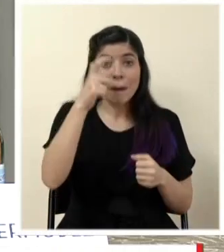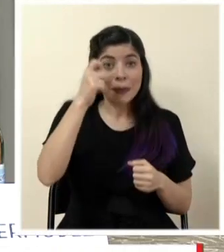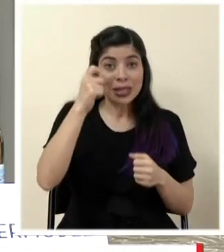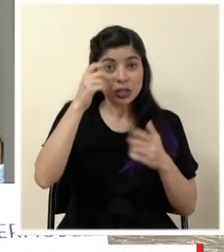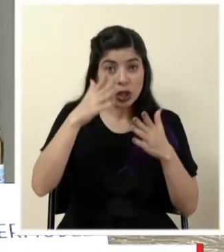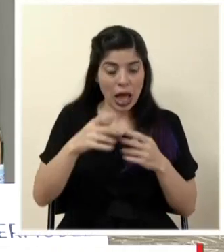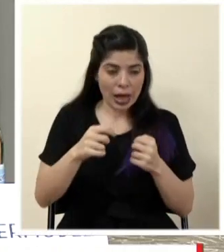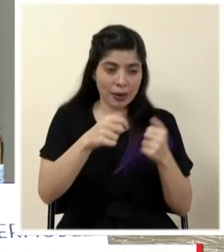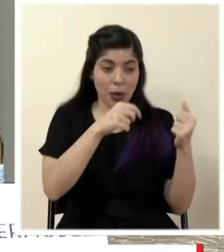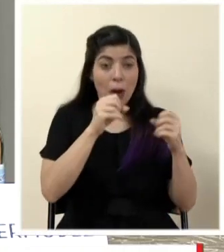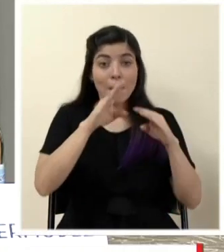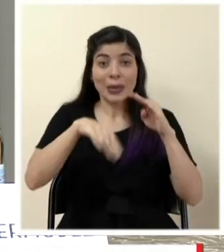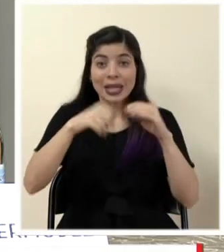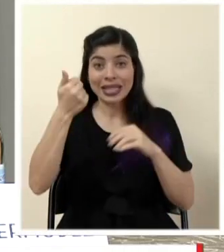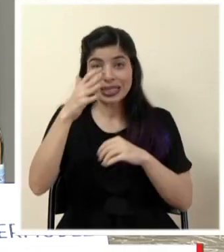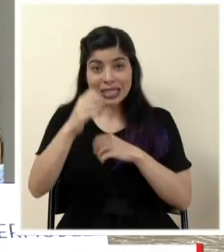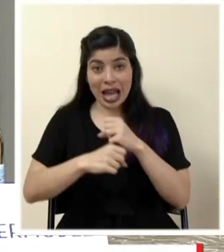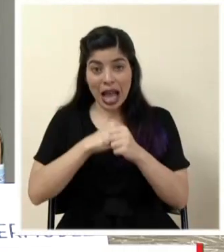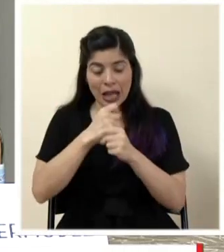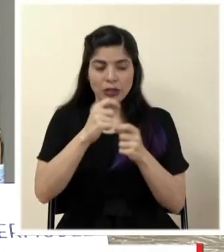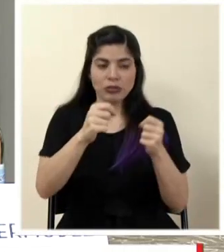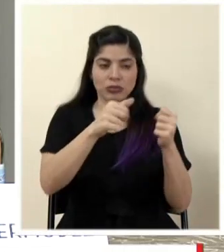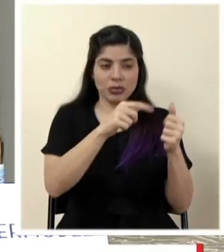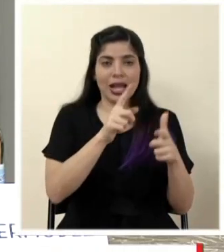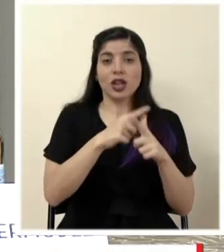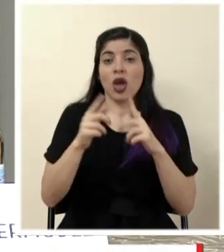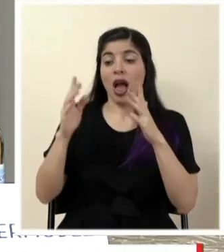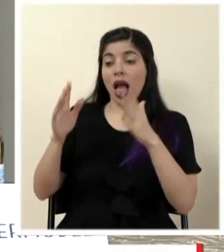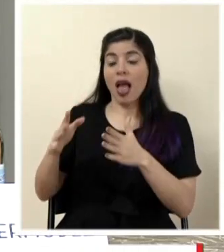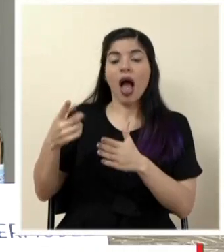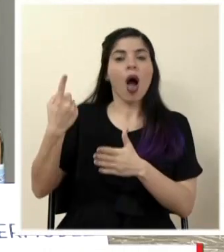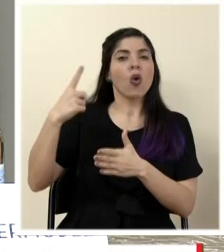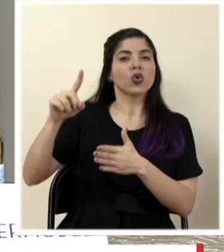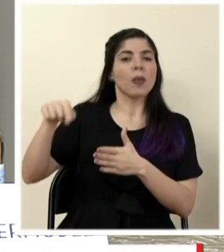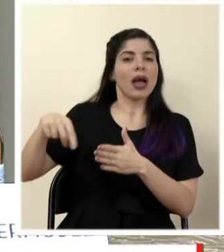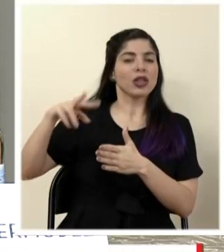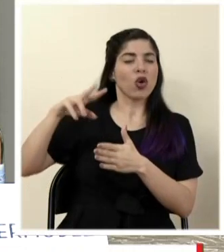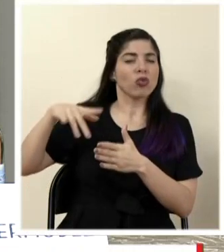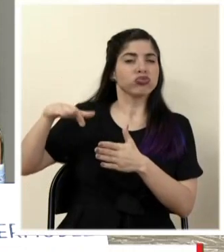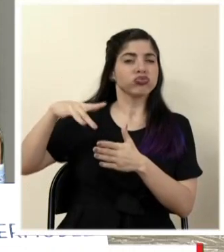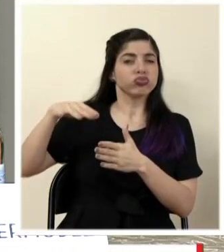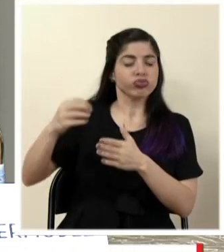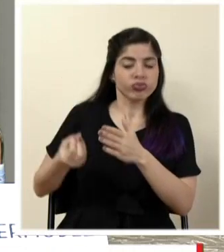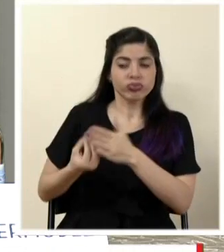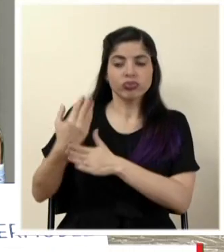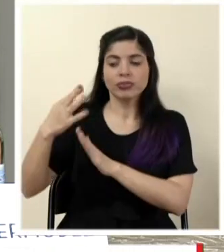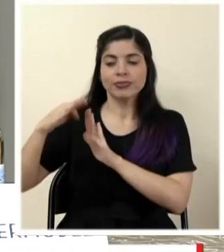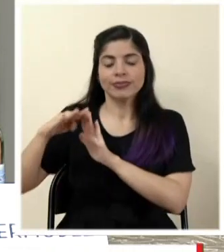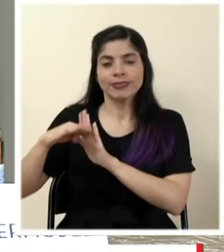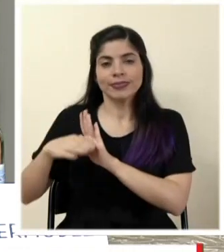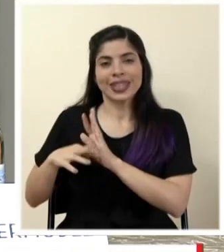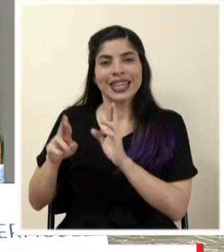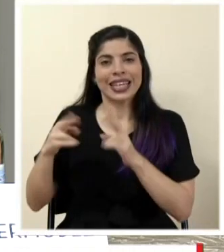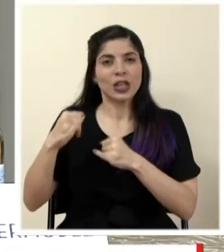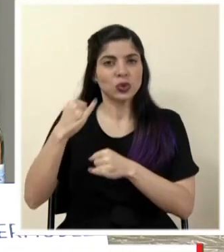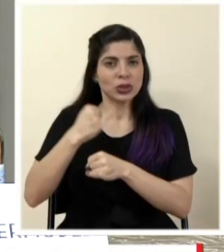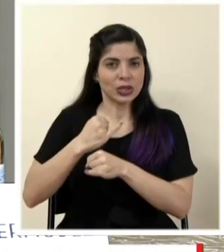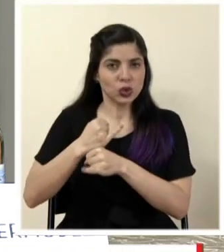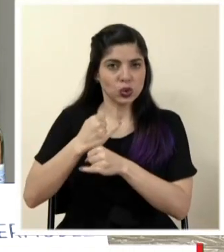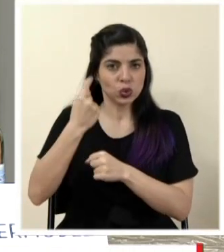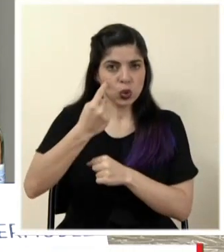años. Es así como de forma automatizada nosotros revisamos registros institucionales y primero hacemos